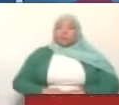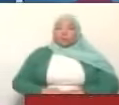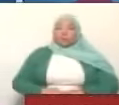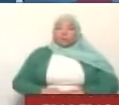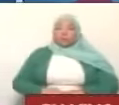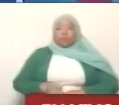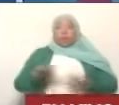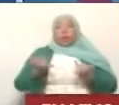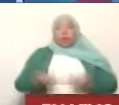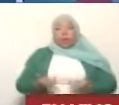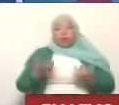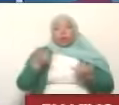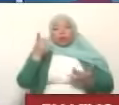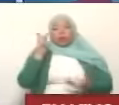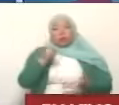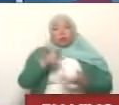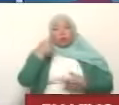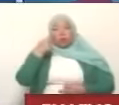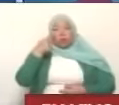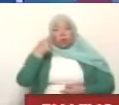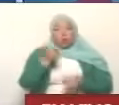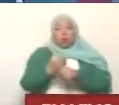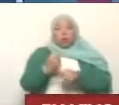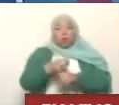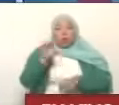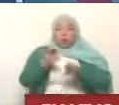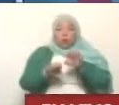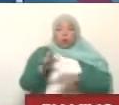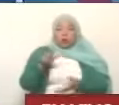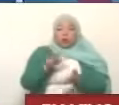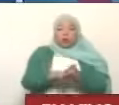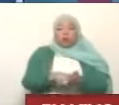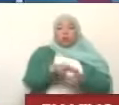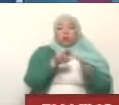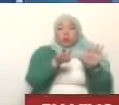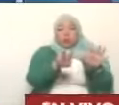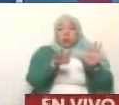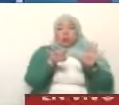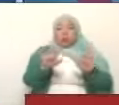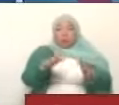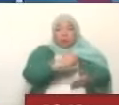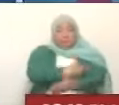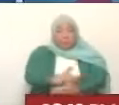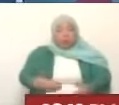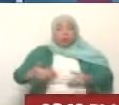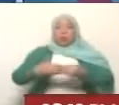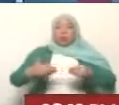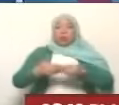Y ahora ellos pretenden, ahí se ve en los recursos que aprobaron, 95 mil millones de dólares,